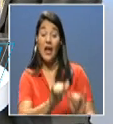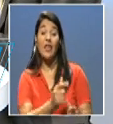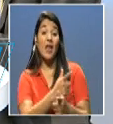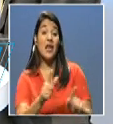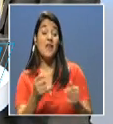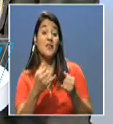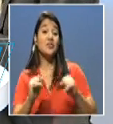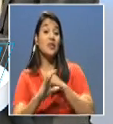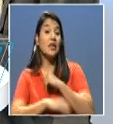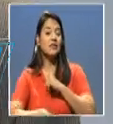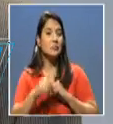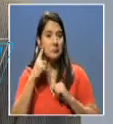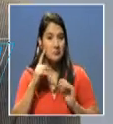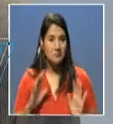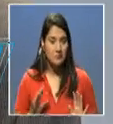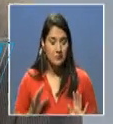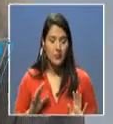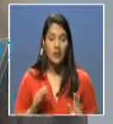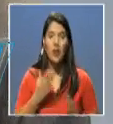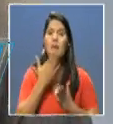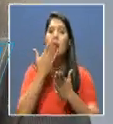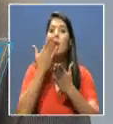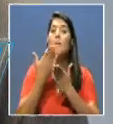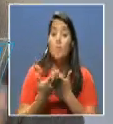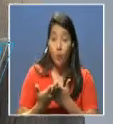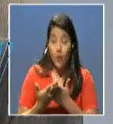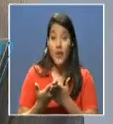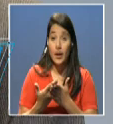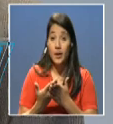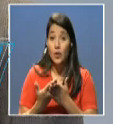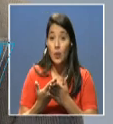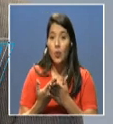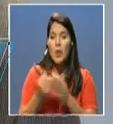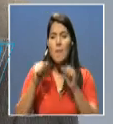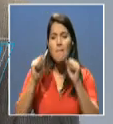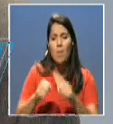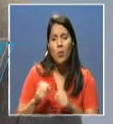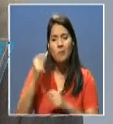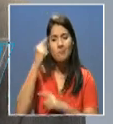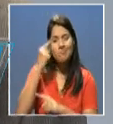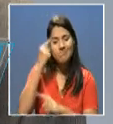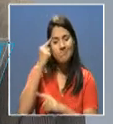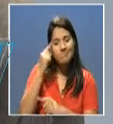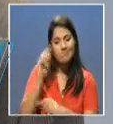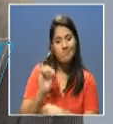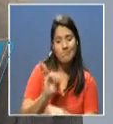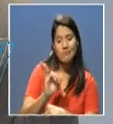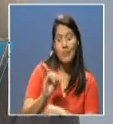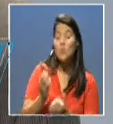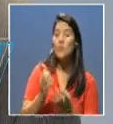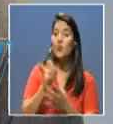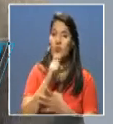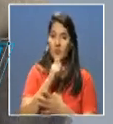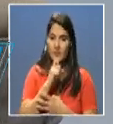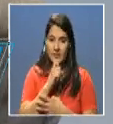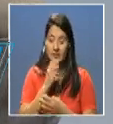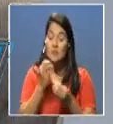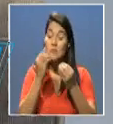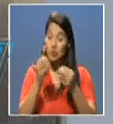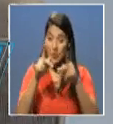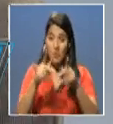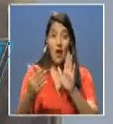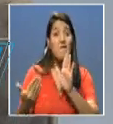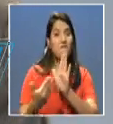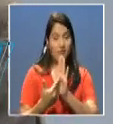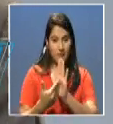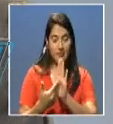de los delitos que han cometido. Bueno, el sanear esta lógica es muy difícil, hay muchos heridos y finalmente le